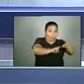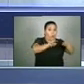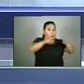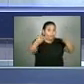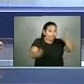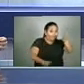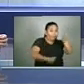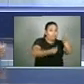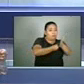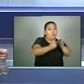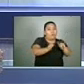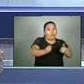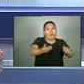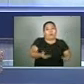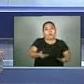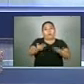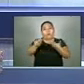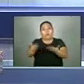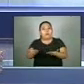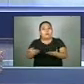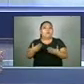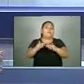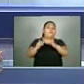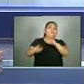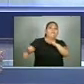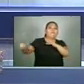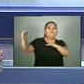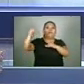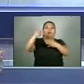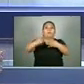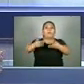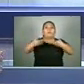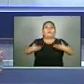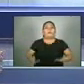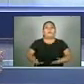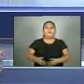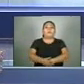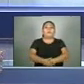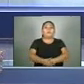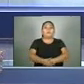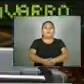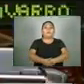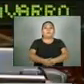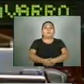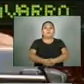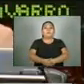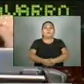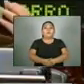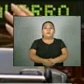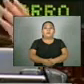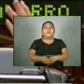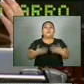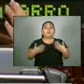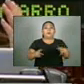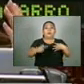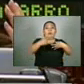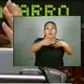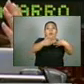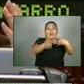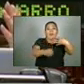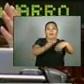puedan acceder a beneficios dictados por la Corte Interamericana de Derechos Humanos. Con esta ley especial